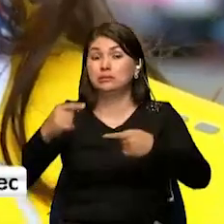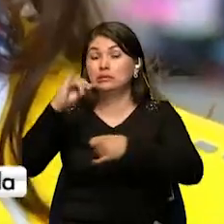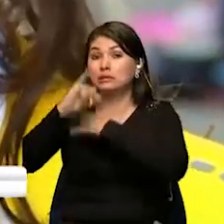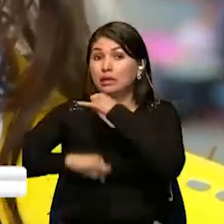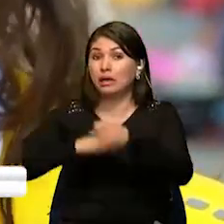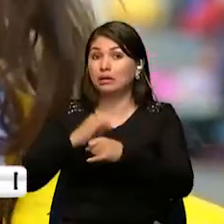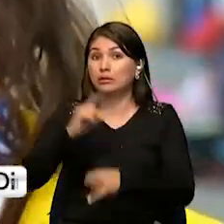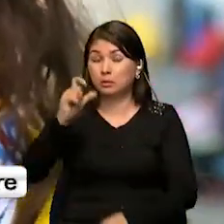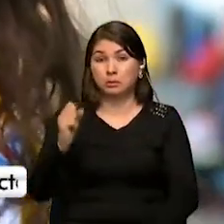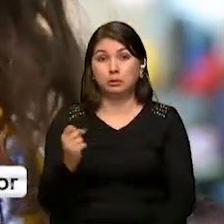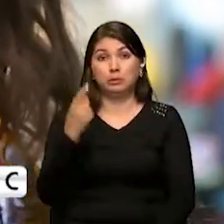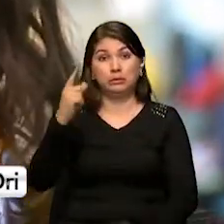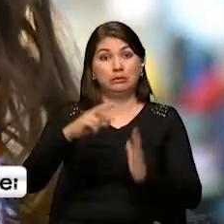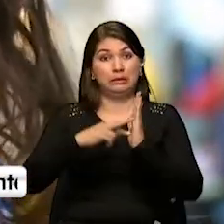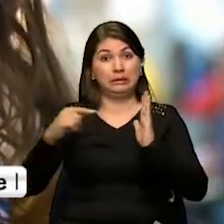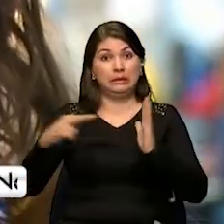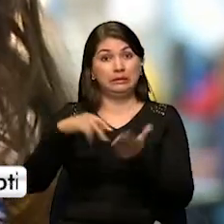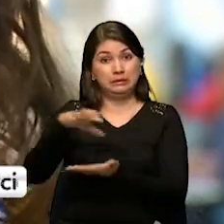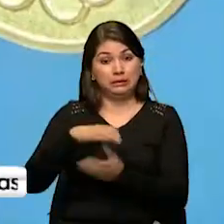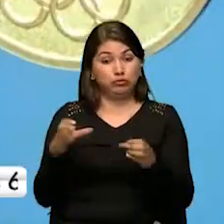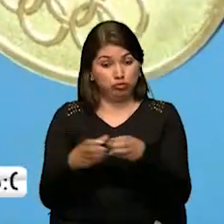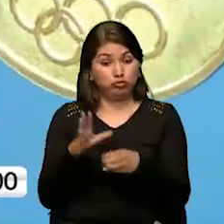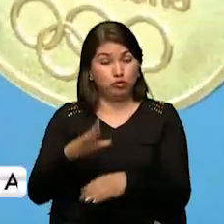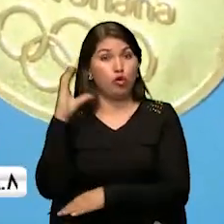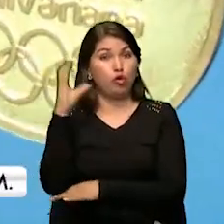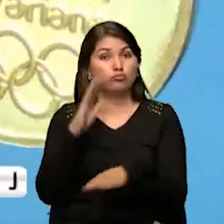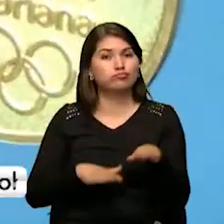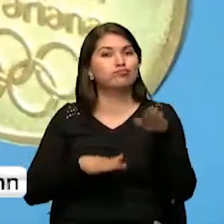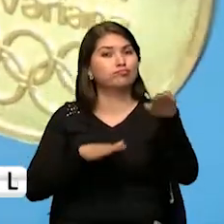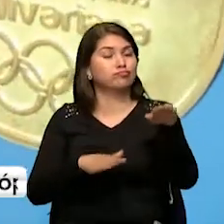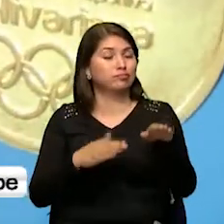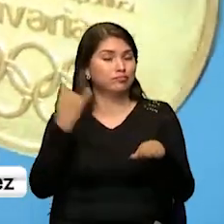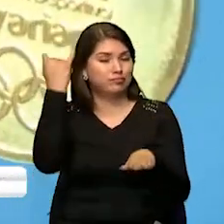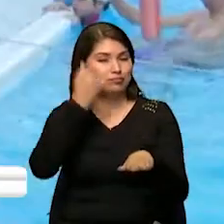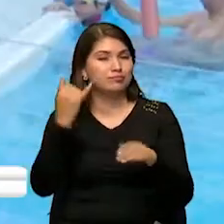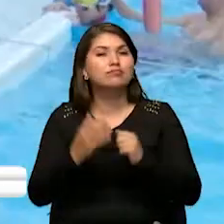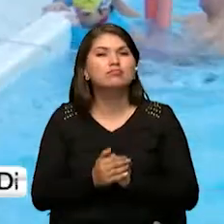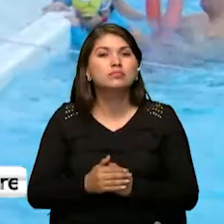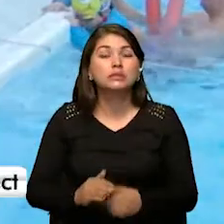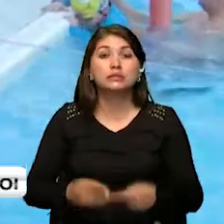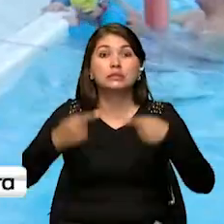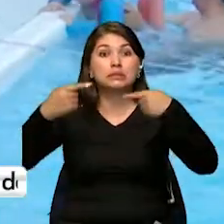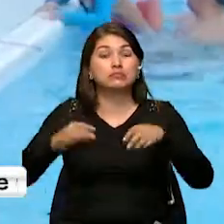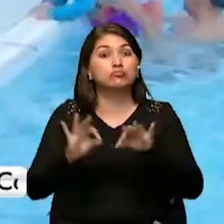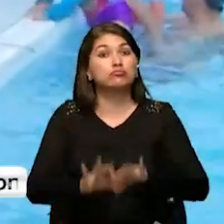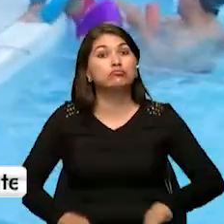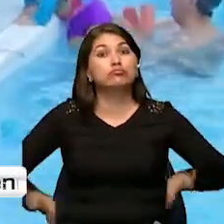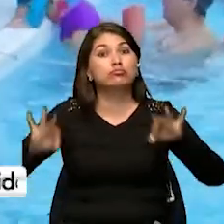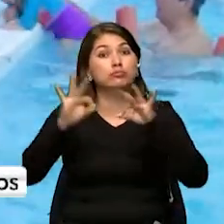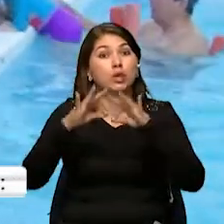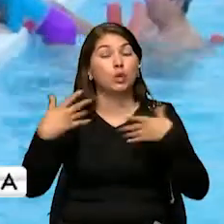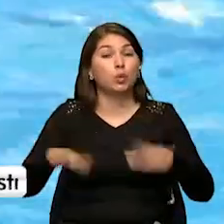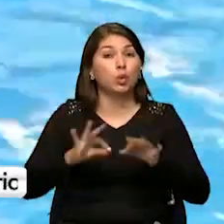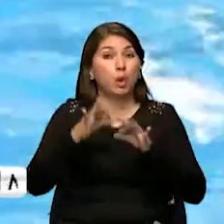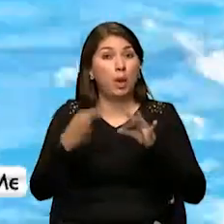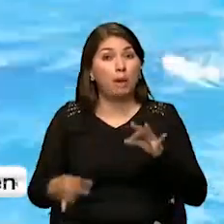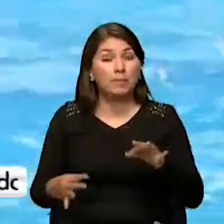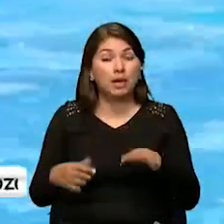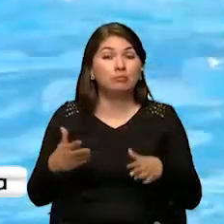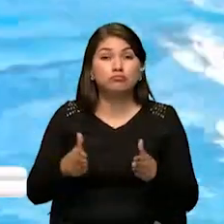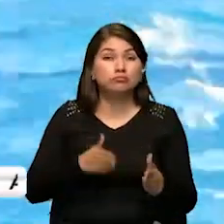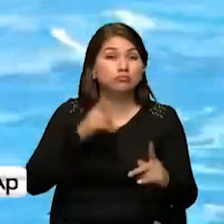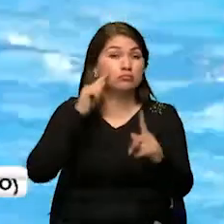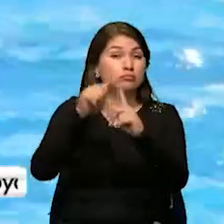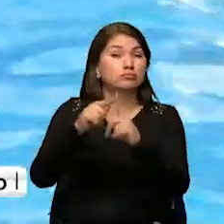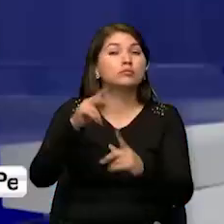Quintanilla, única nadadora santandereana en el equipo colombiano que representará al país en una de las citas más importantes del ciclo olímpico, camino que conduce